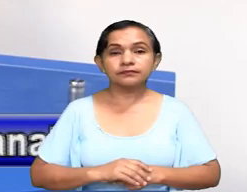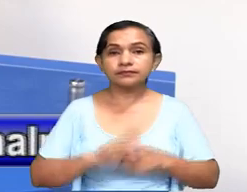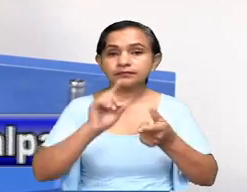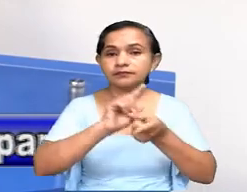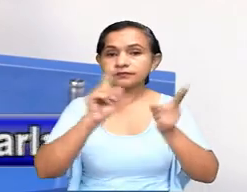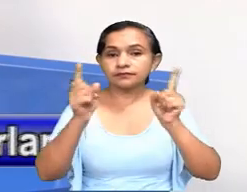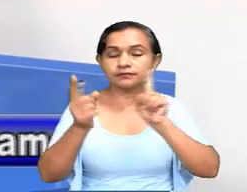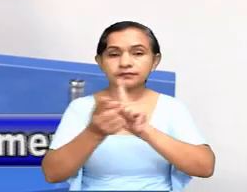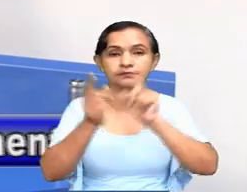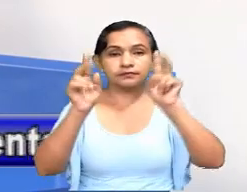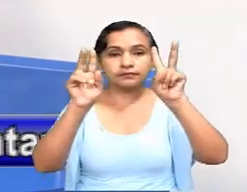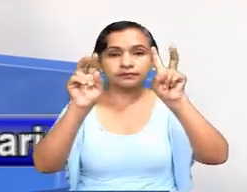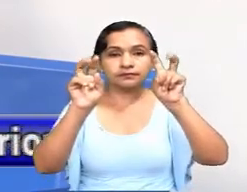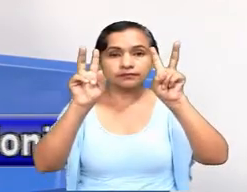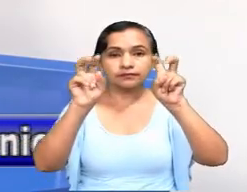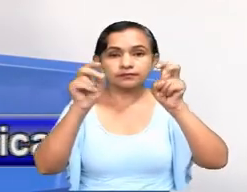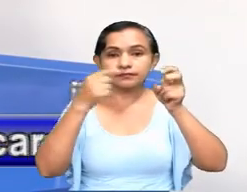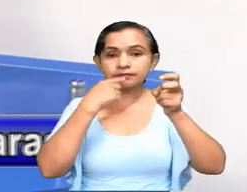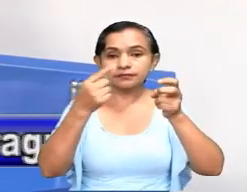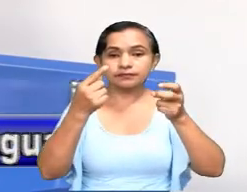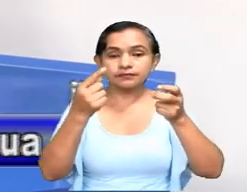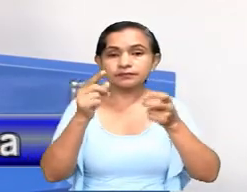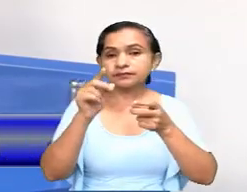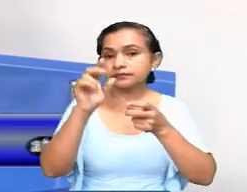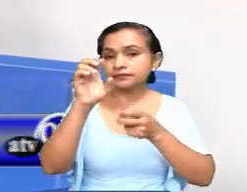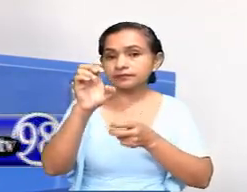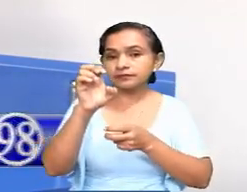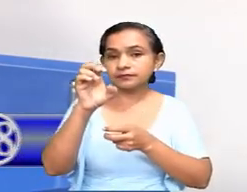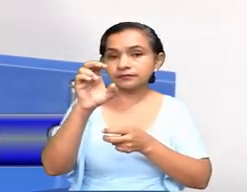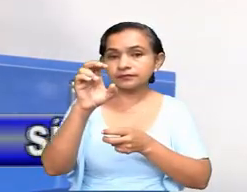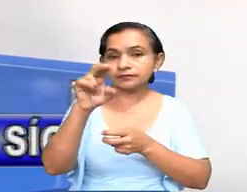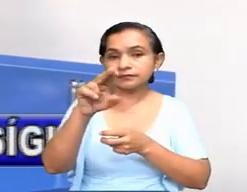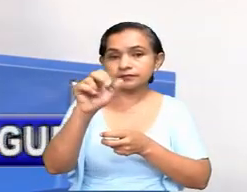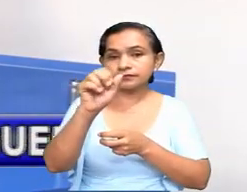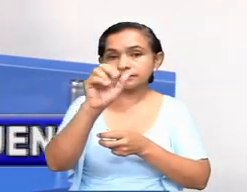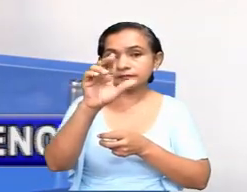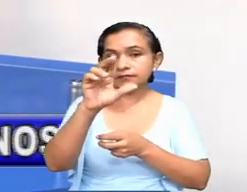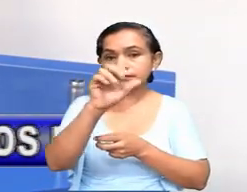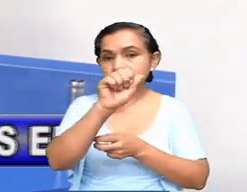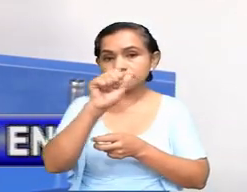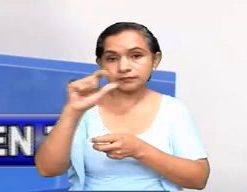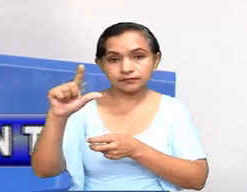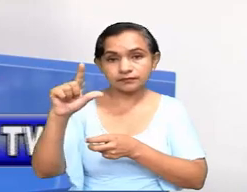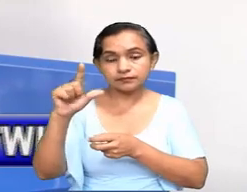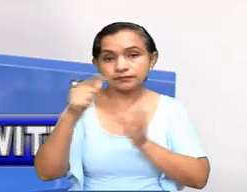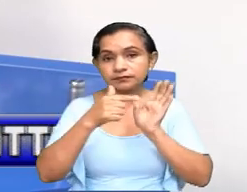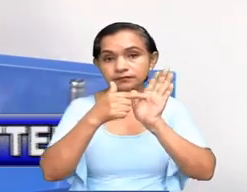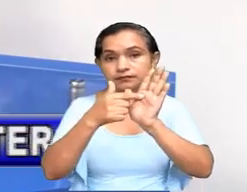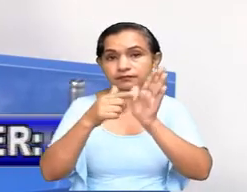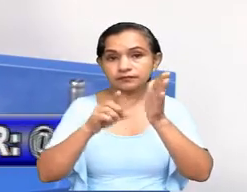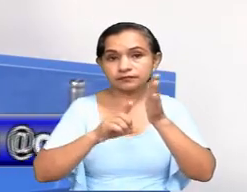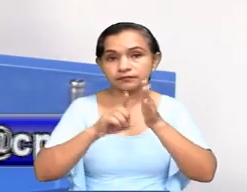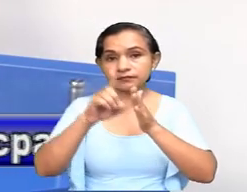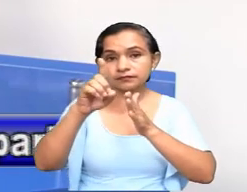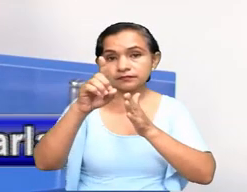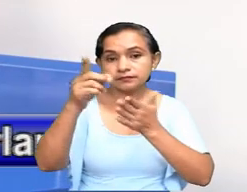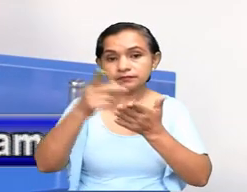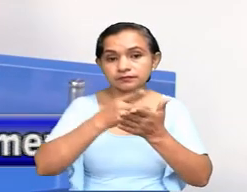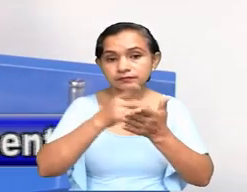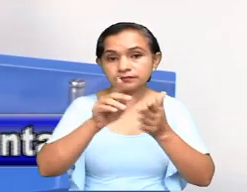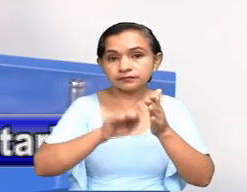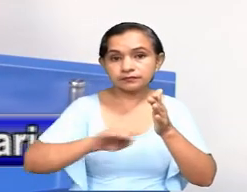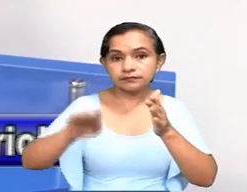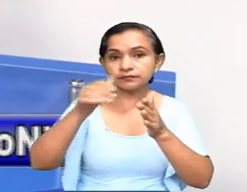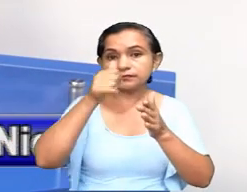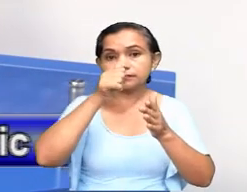Cambiamos totalmente de tema porque la empresa nicaragüense de acueductos y alcantarillados sanitarios presentó los avances en el proyecto de ampliación de